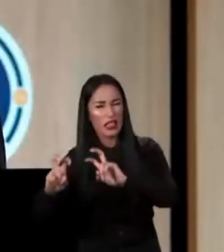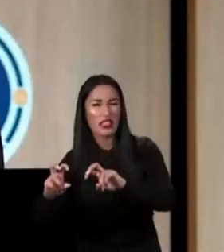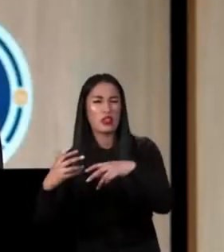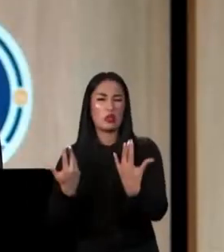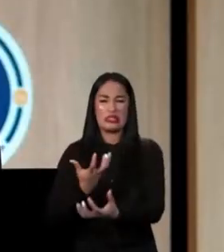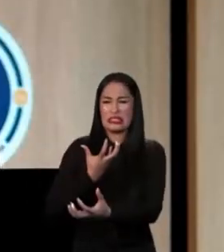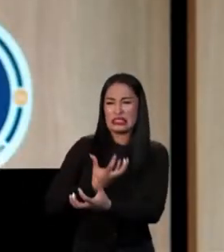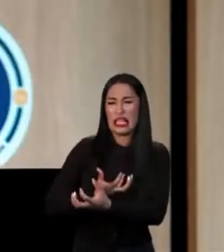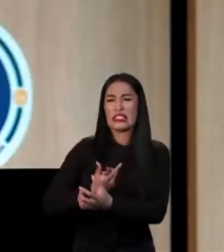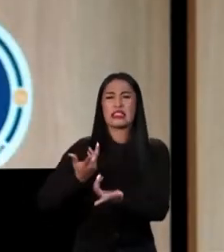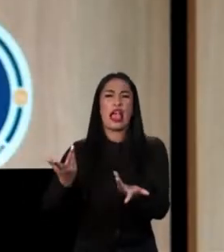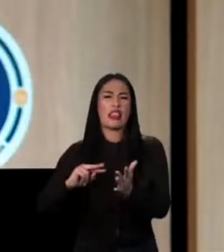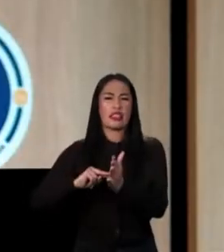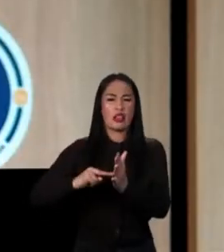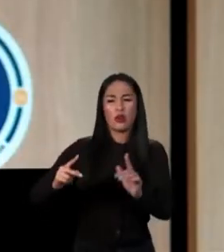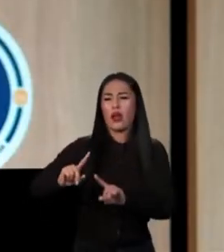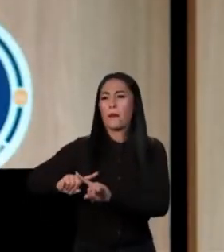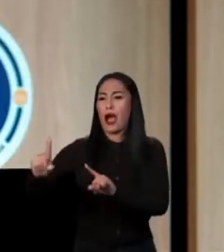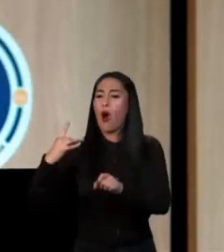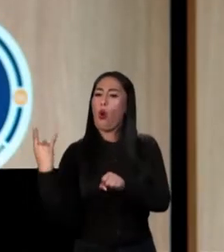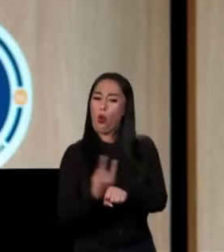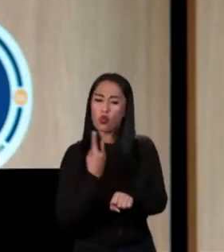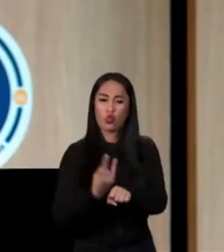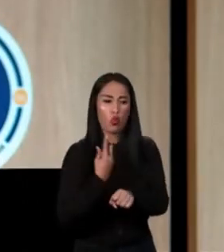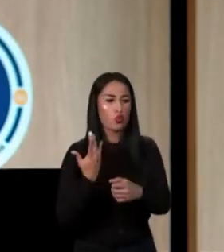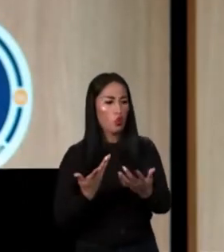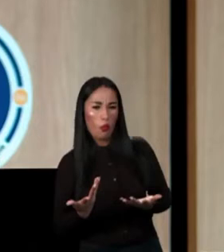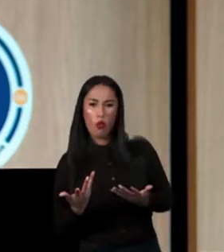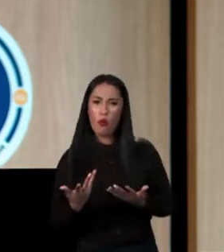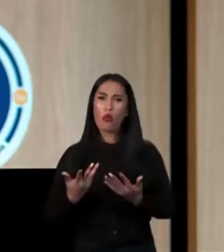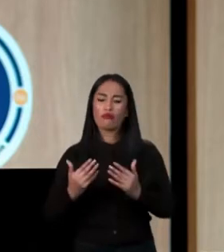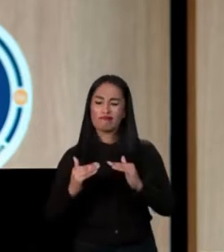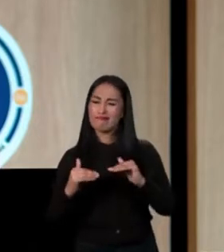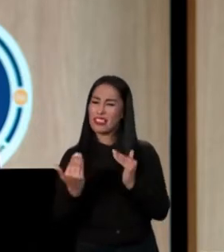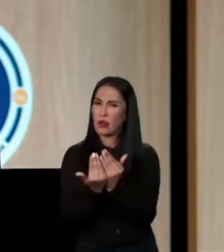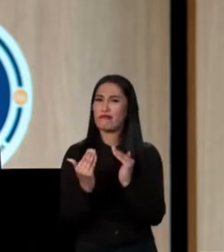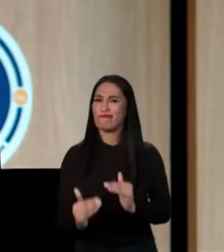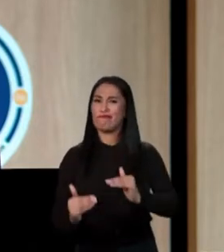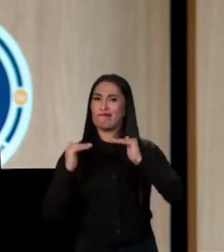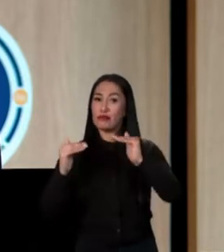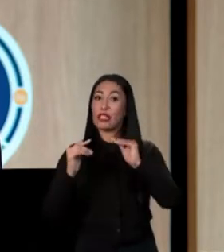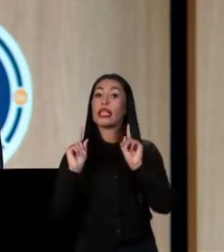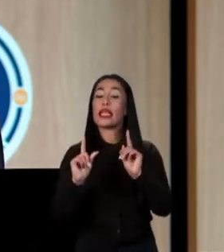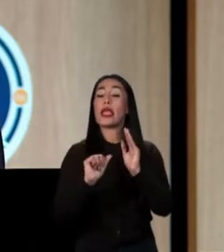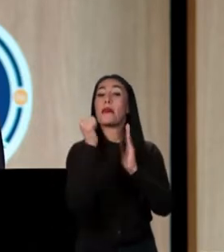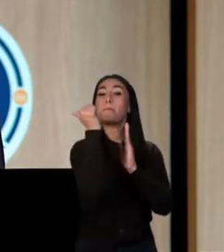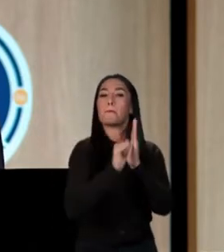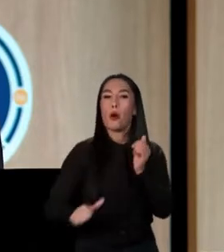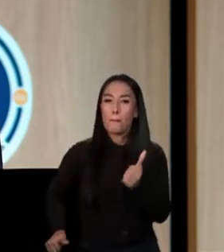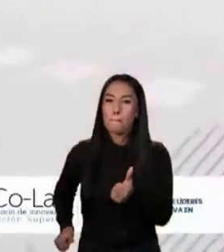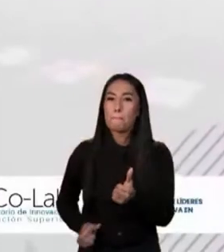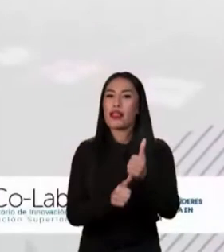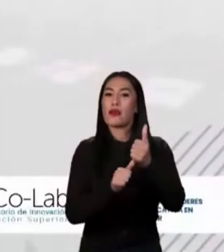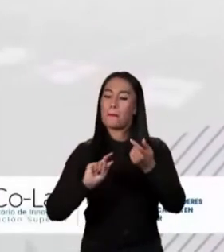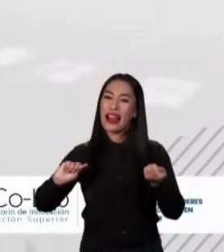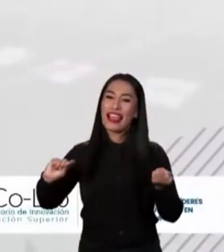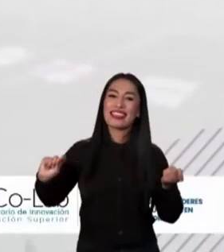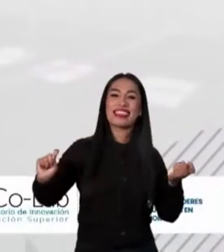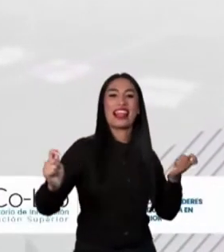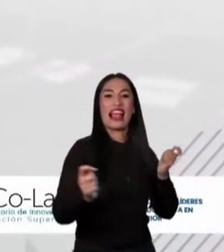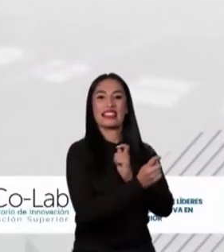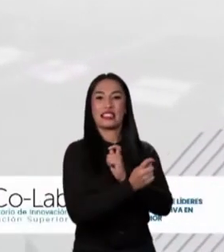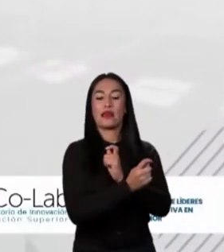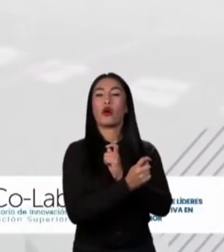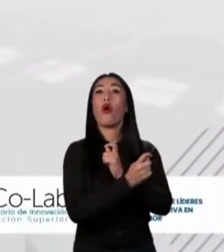uso de tecnologías en la educación superior así como en la implementación de programas de mentorías para el tránsito de estudiantes al